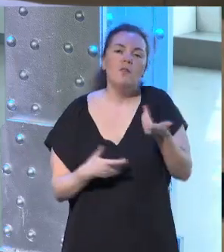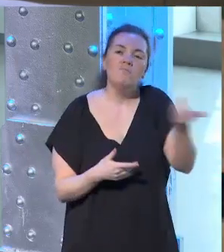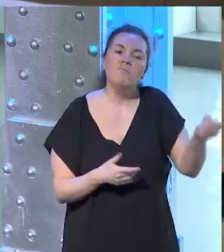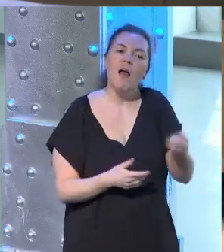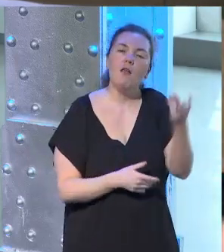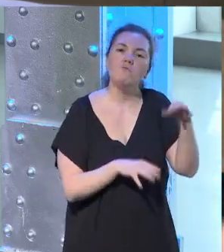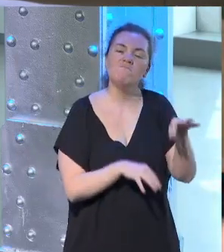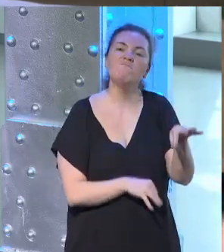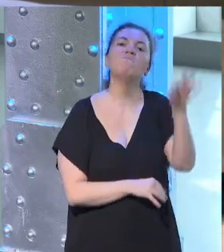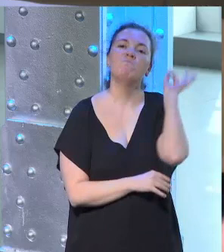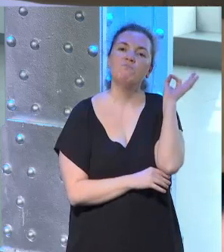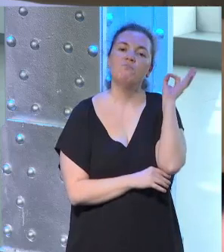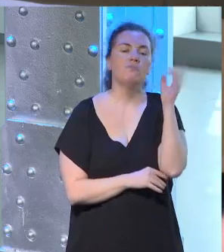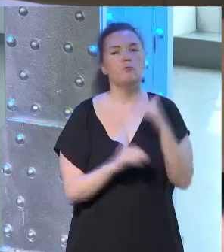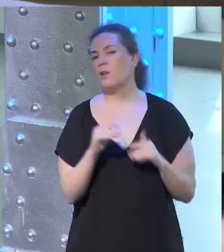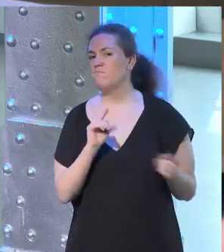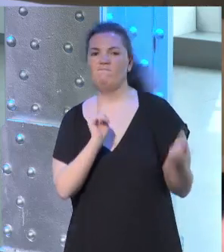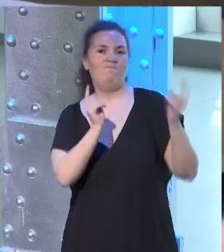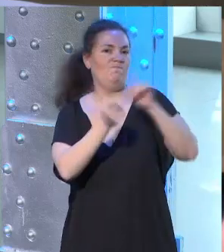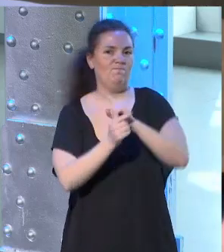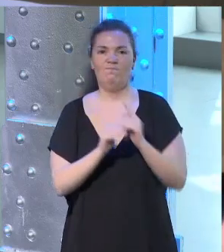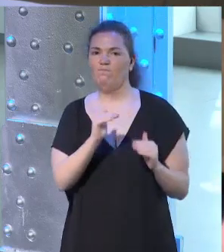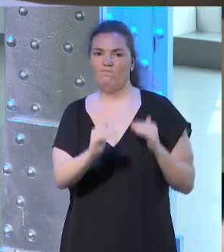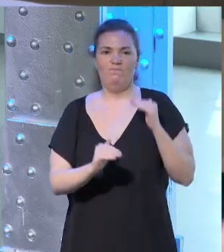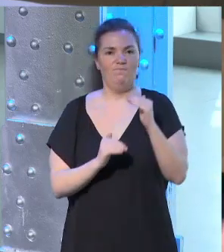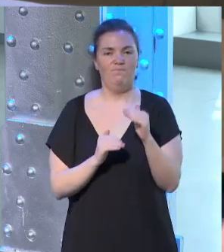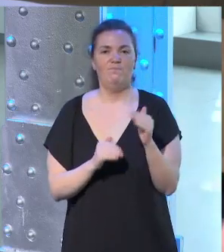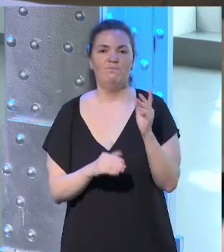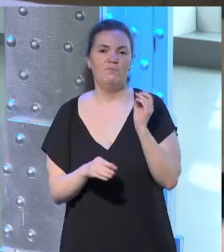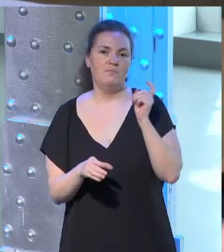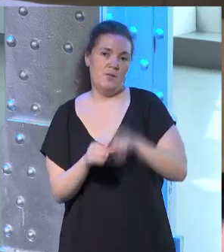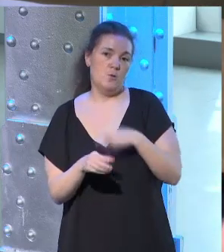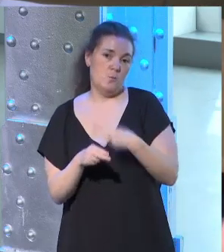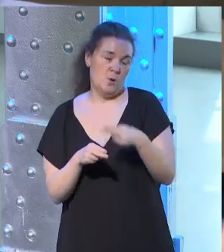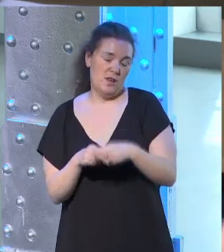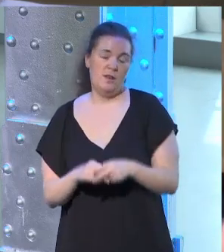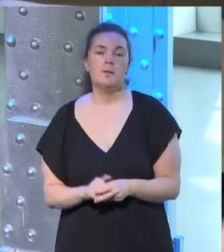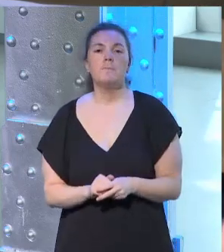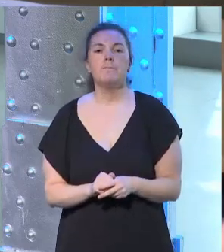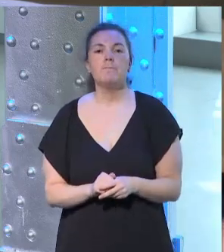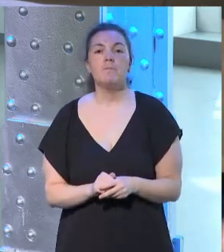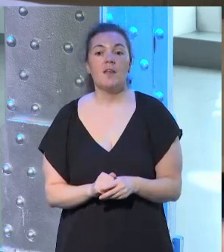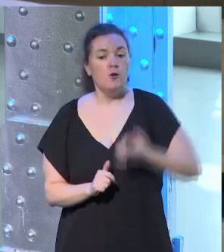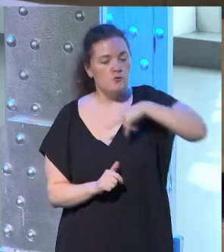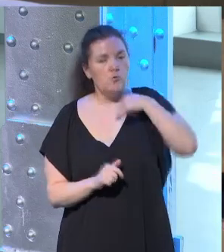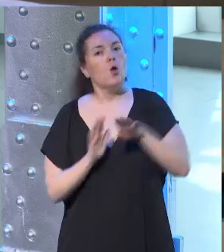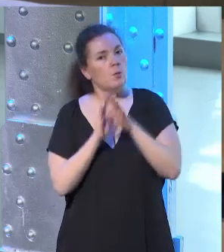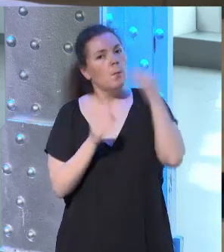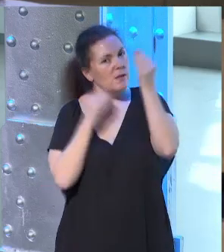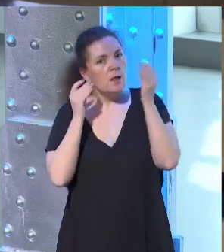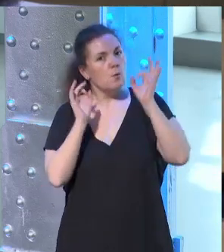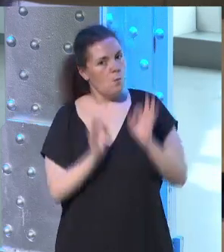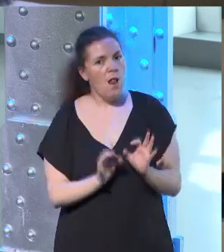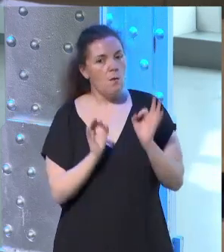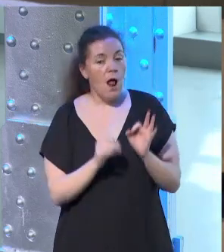decidimos dar ese salto, ¿no? Y seguimos pensando lo mismo. Yo no sé si soy